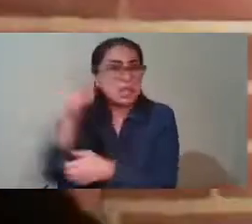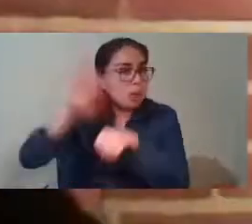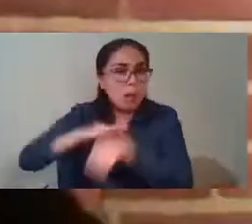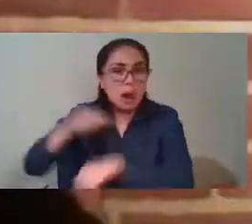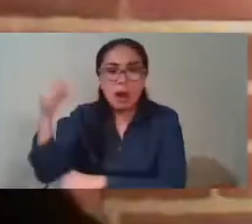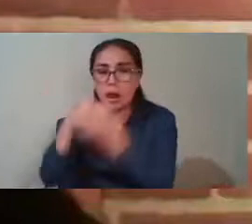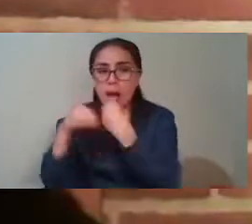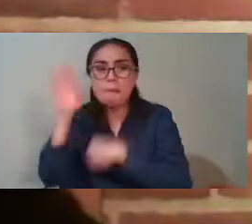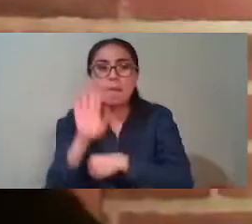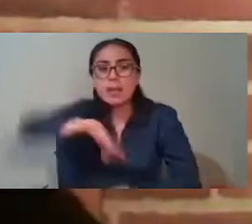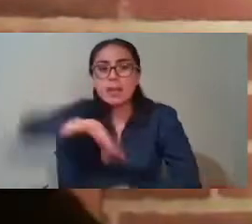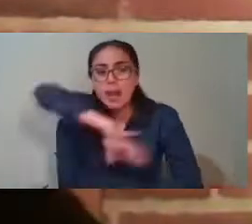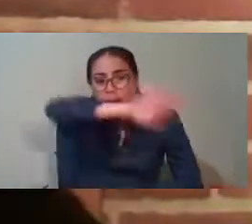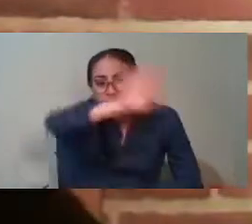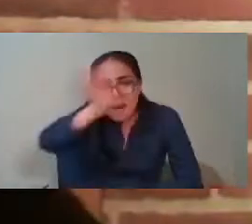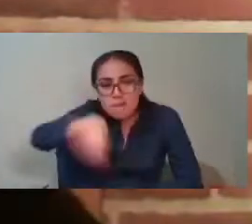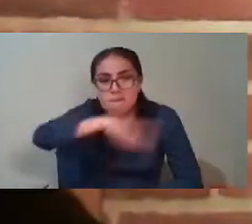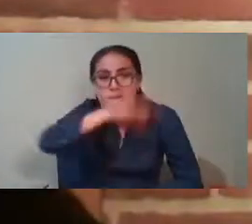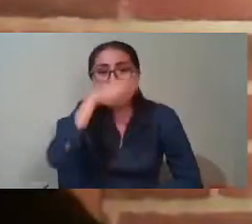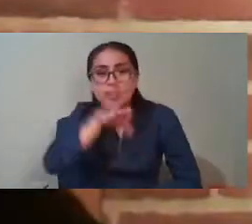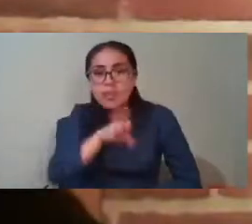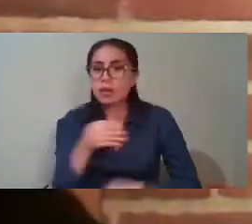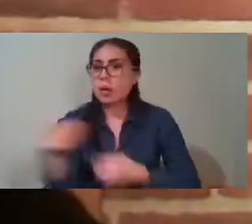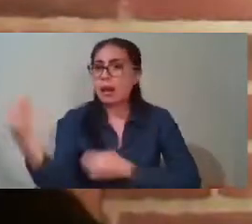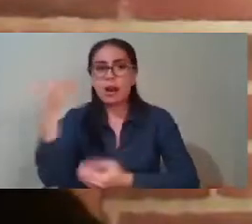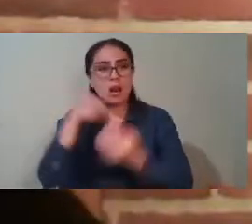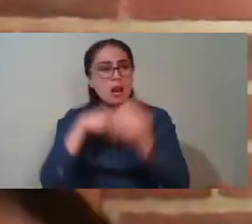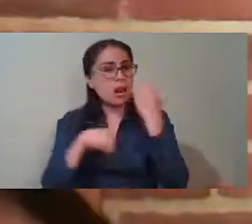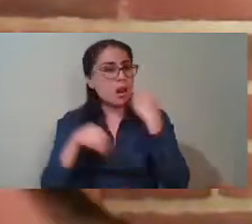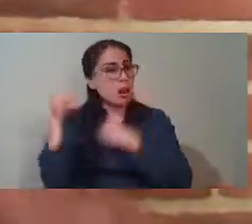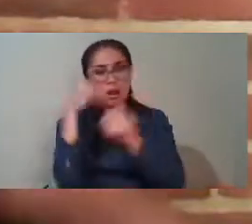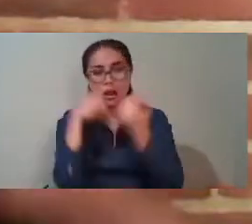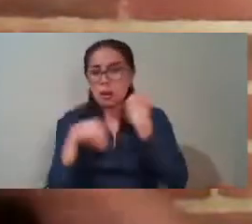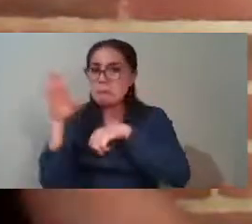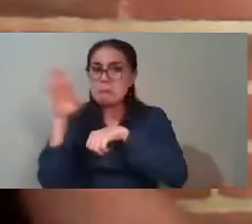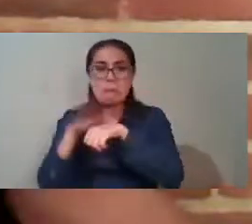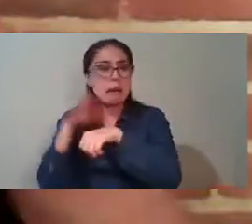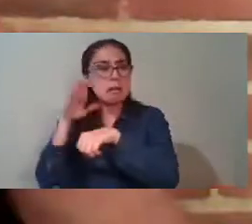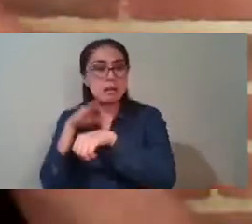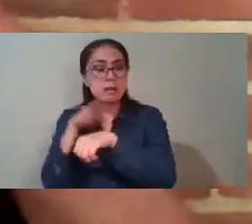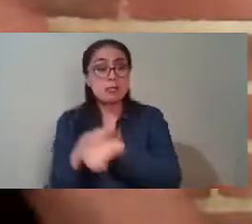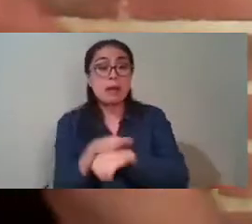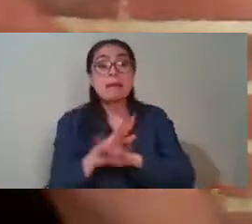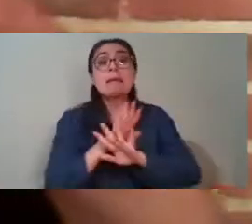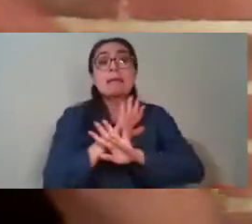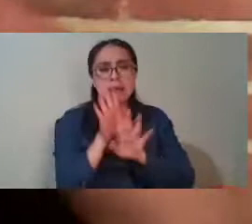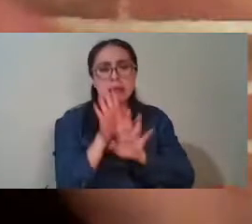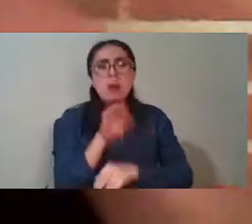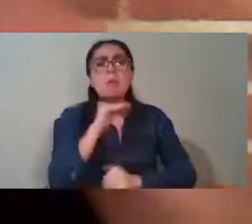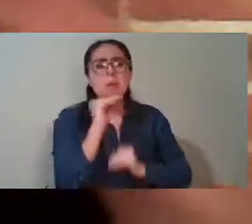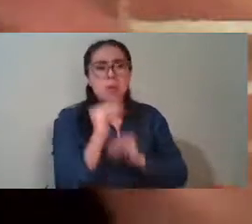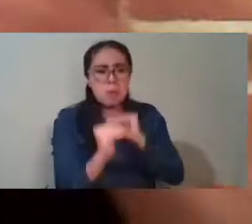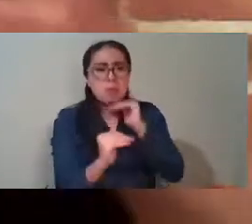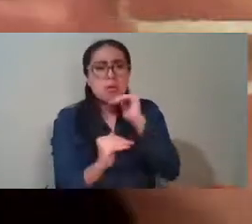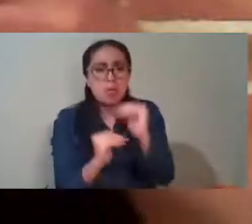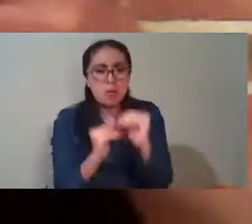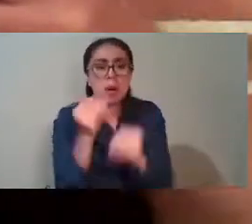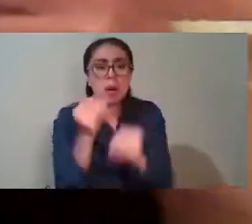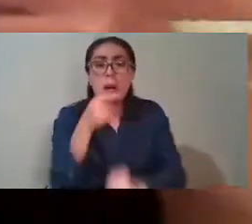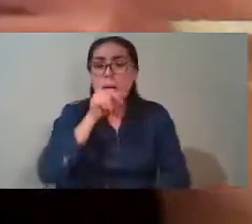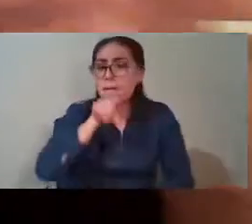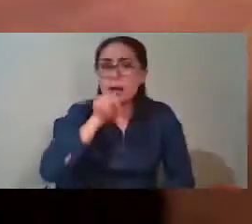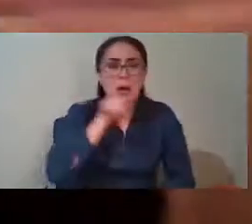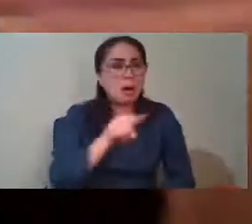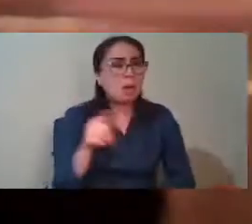Y sin embargo, él se porta como chingolo, hasta que logre independizarse, se vaya